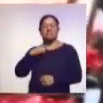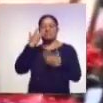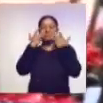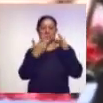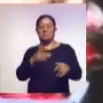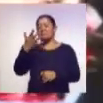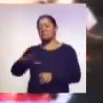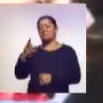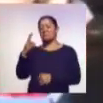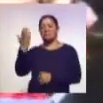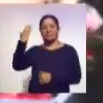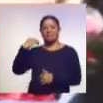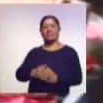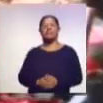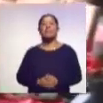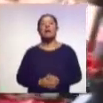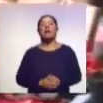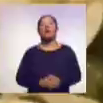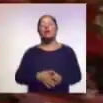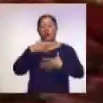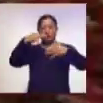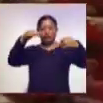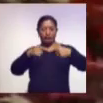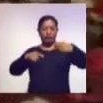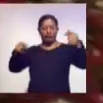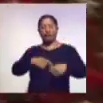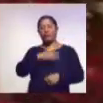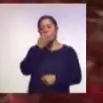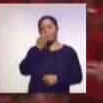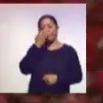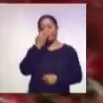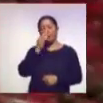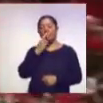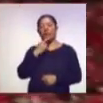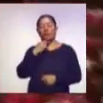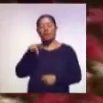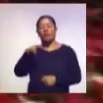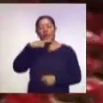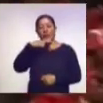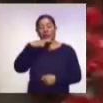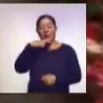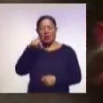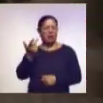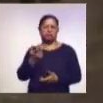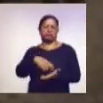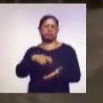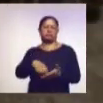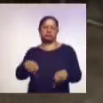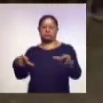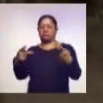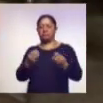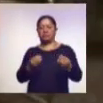flor de Nochebuena es una de las plantas ornamentales que más se comercializan en el mundo en la época decembrina, y los principales